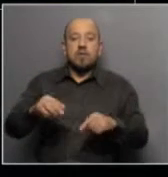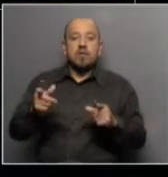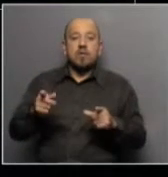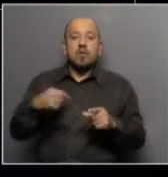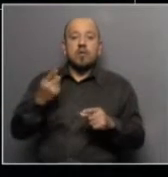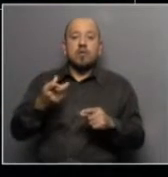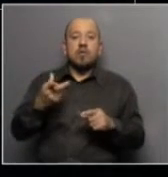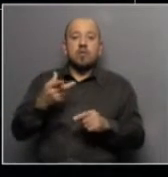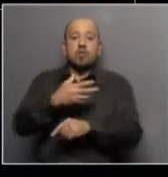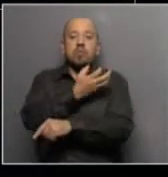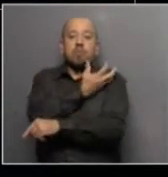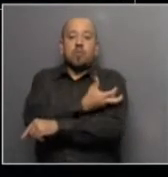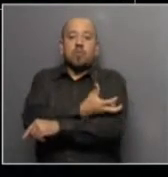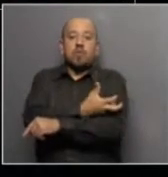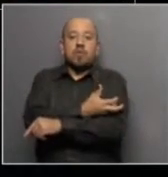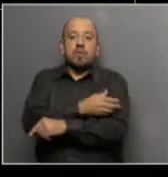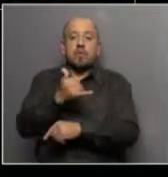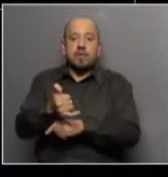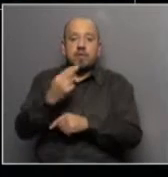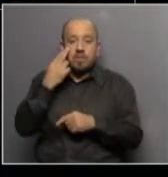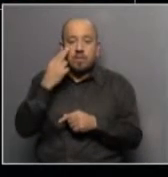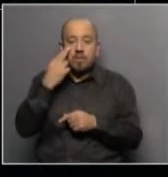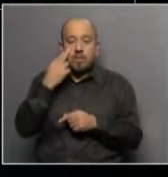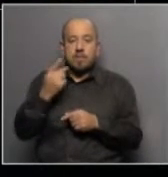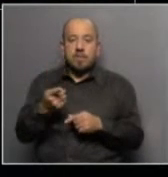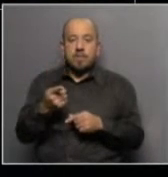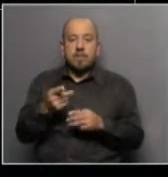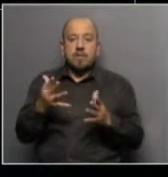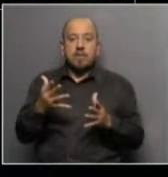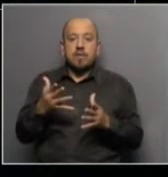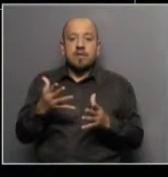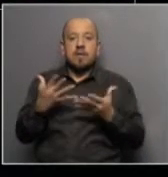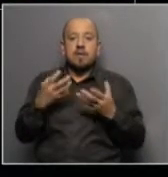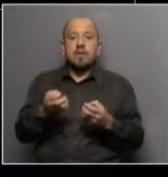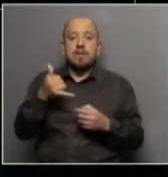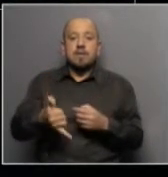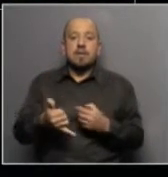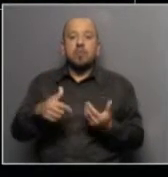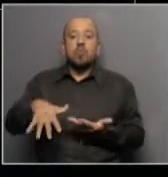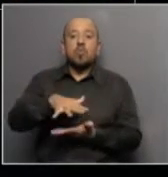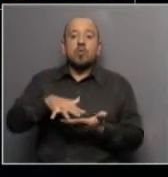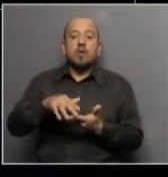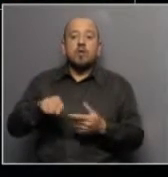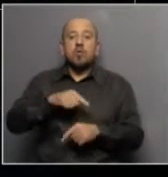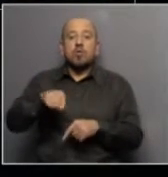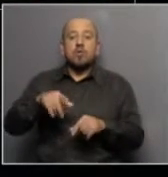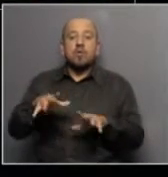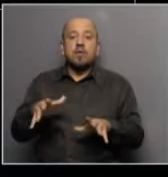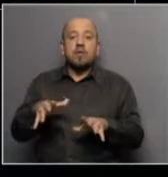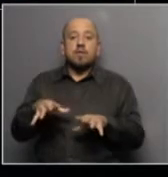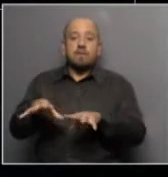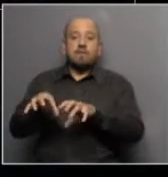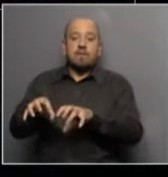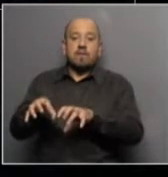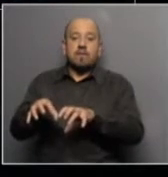a los pobres, porque los pobres tienen ese problema. Quieren tener un lugar donde vivir. Un lugar donde